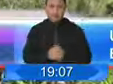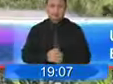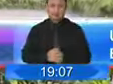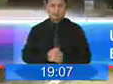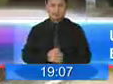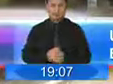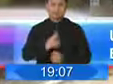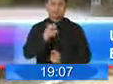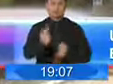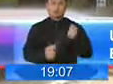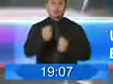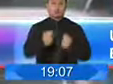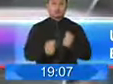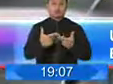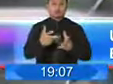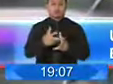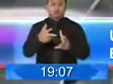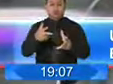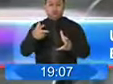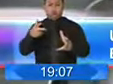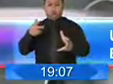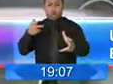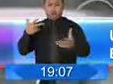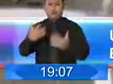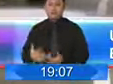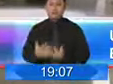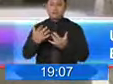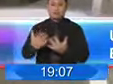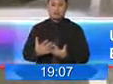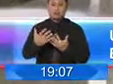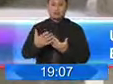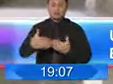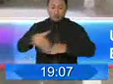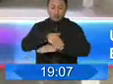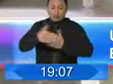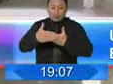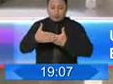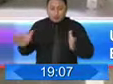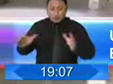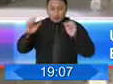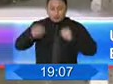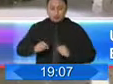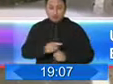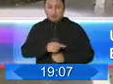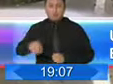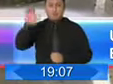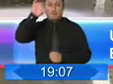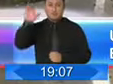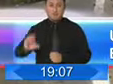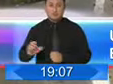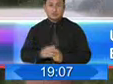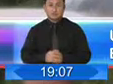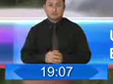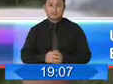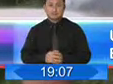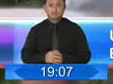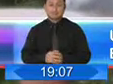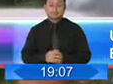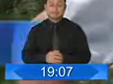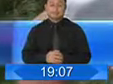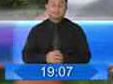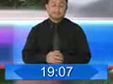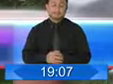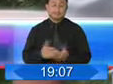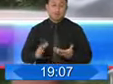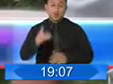de camiones y trailers se encontraban a la espera de la apertura de la vía que conecta hacia la costa. Sí, claro, ya es